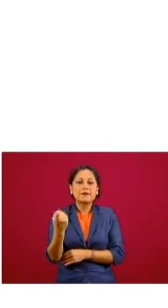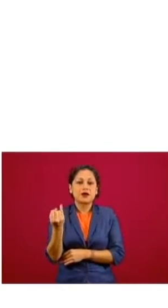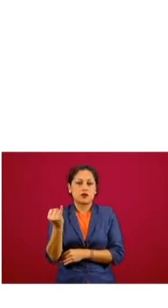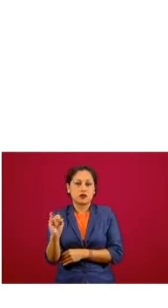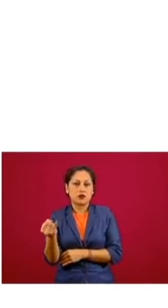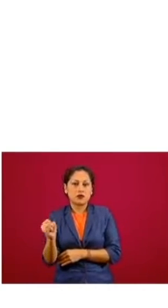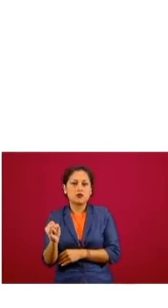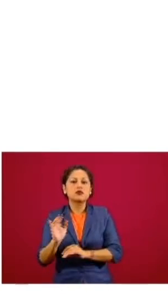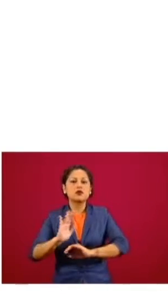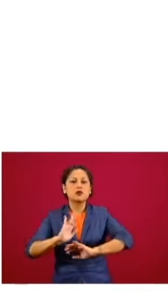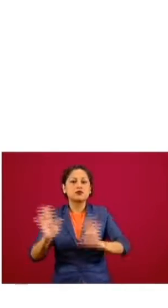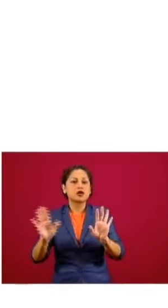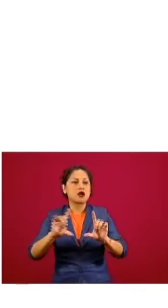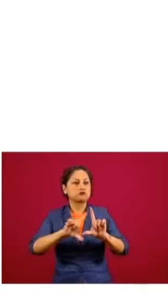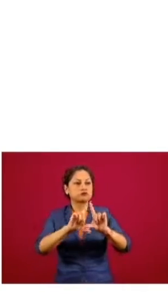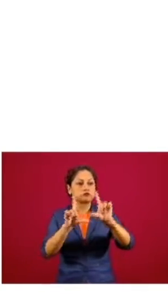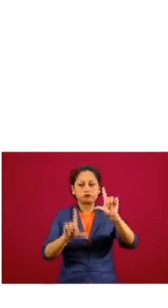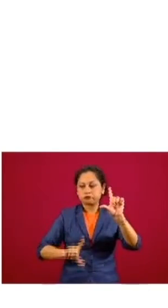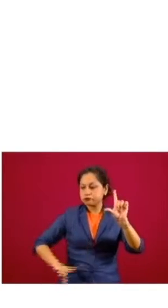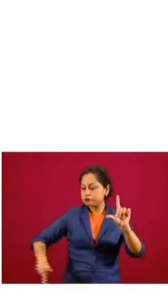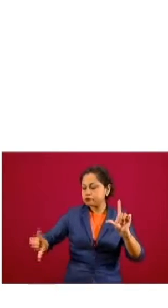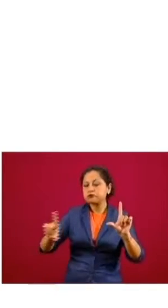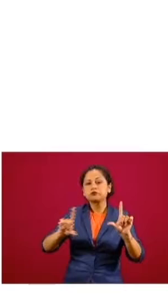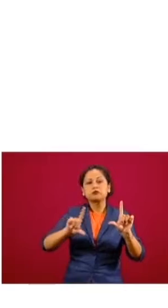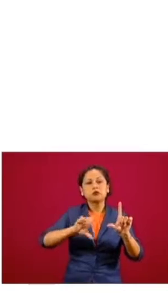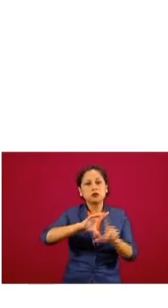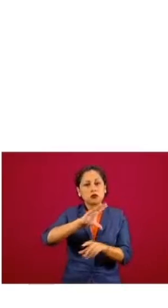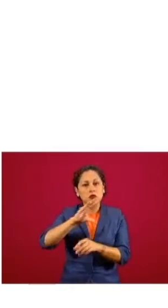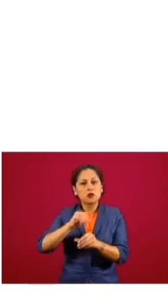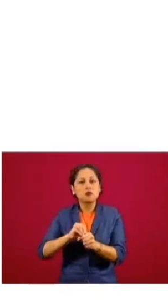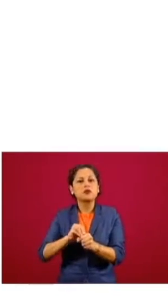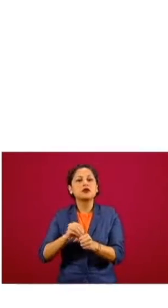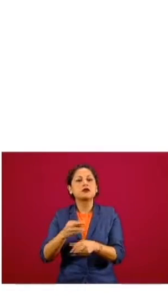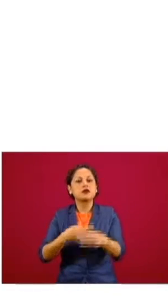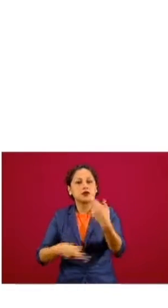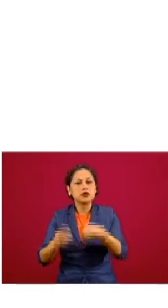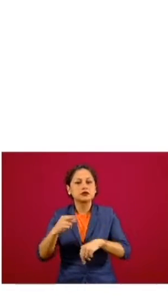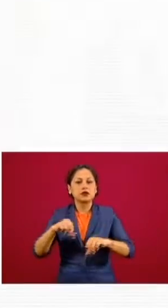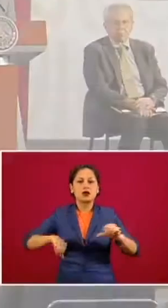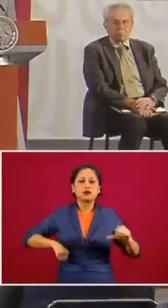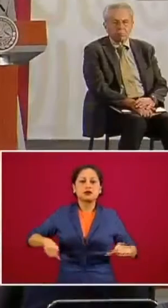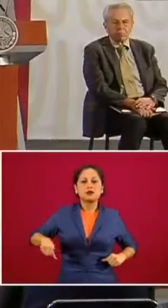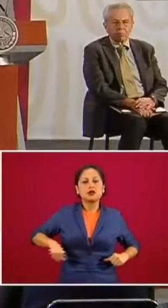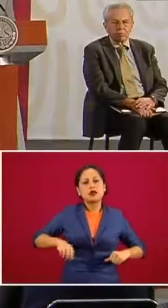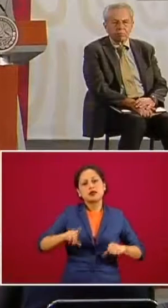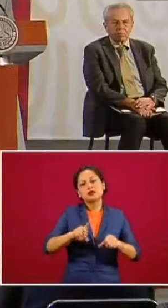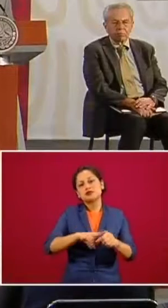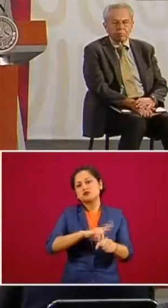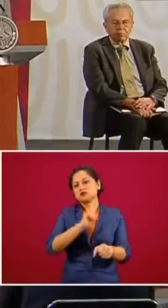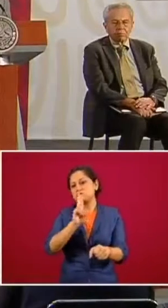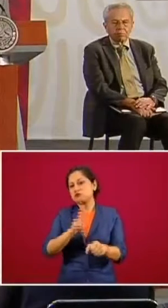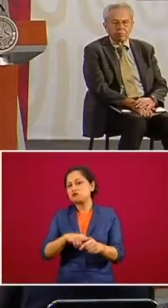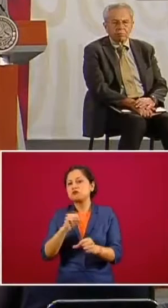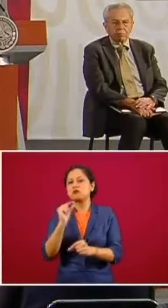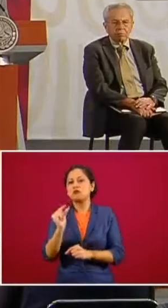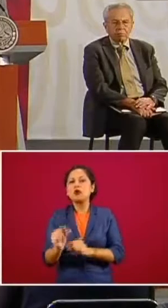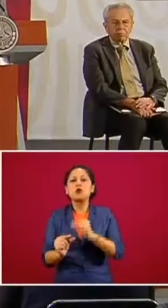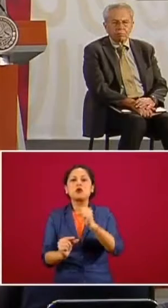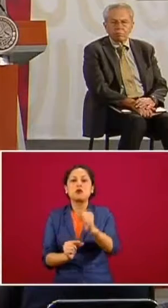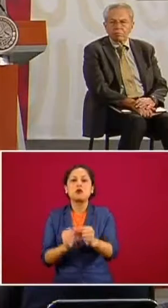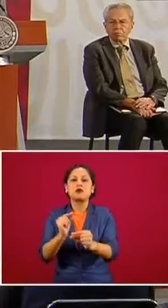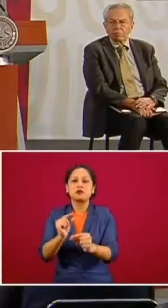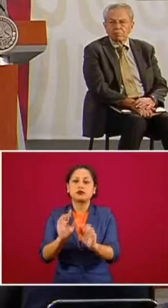manera organizada, las actividades económicas, sociales y de la vida pública. Y recordarles aquí que